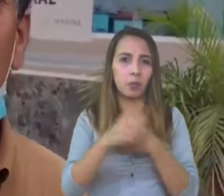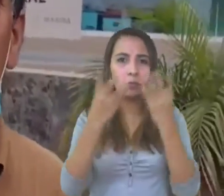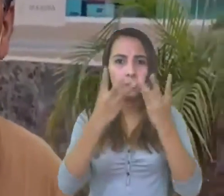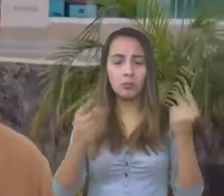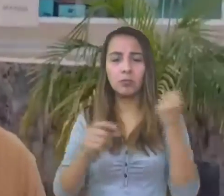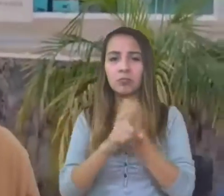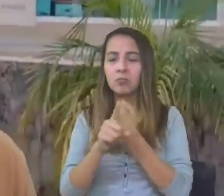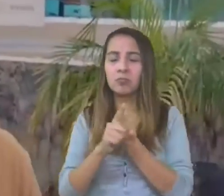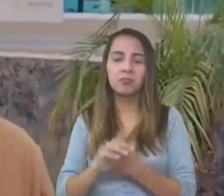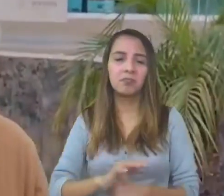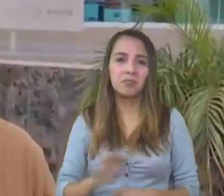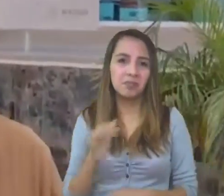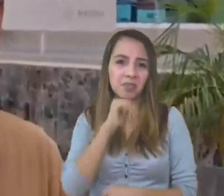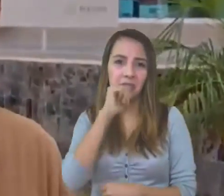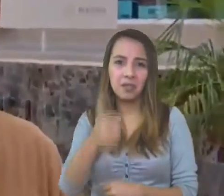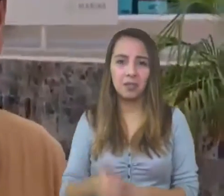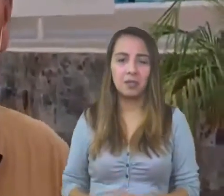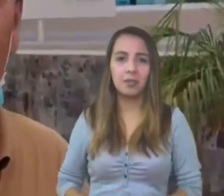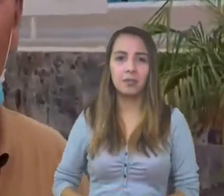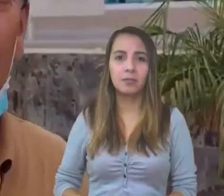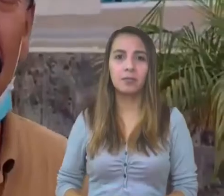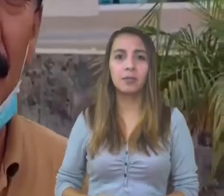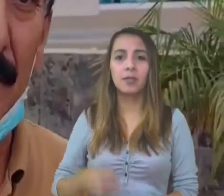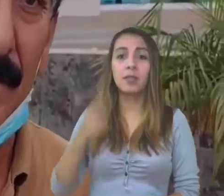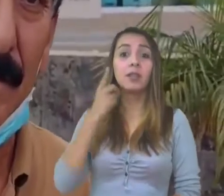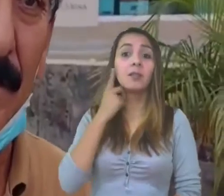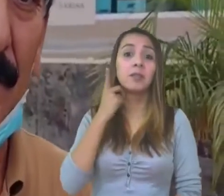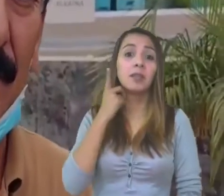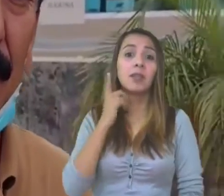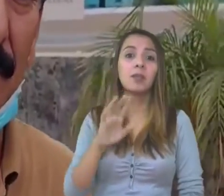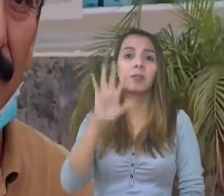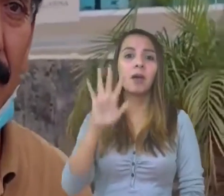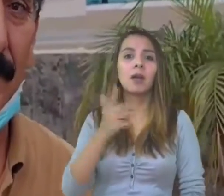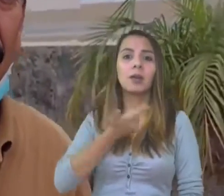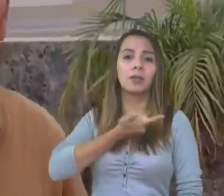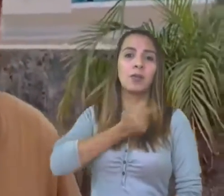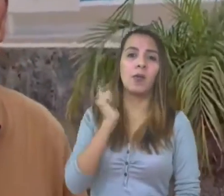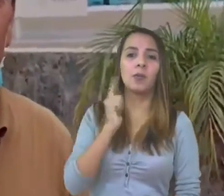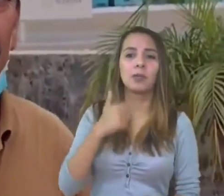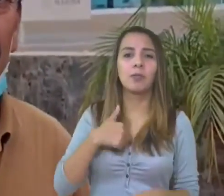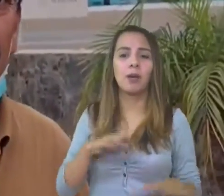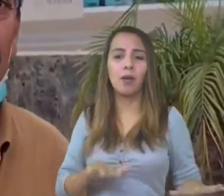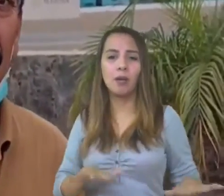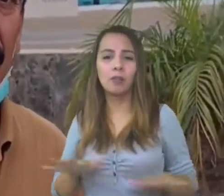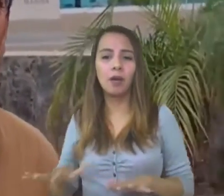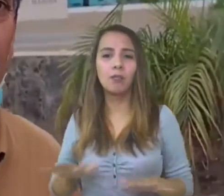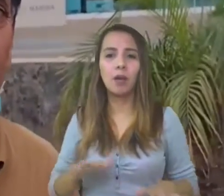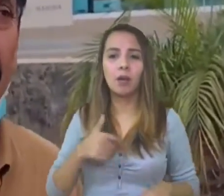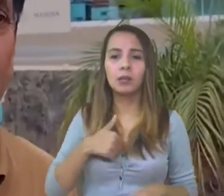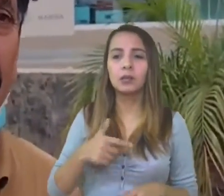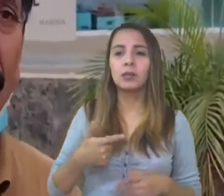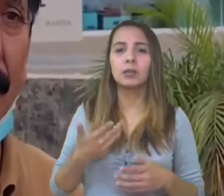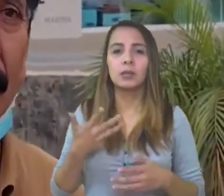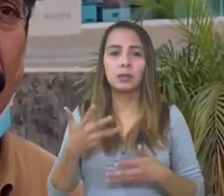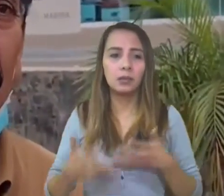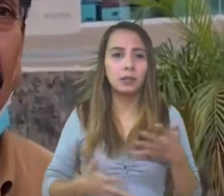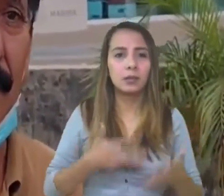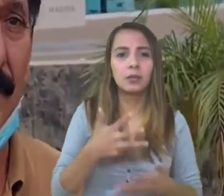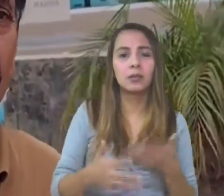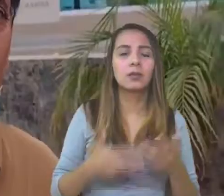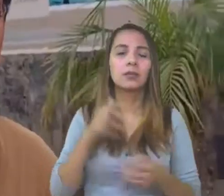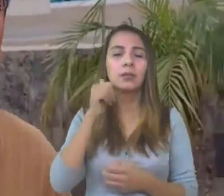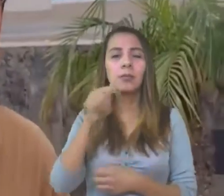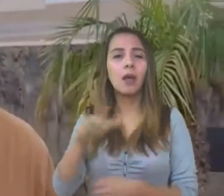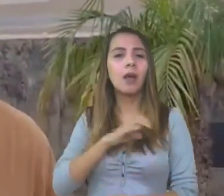Son diputados que los que van llegando no les gusta salir de su zona de confort. Son personas que estuvieron de candidato, fueron a pedir el